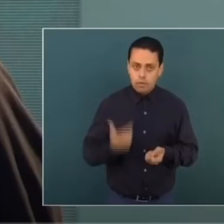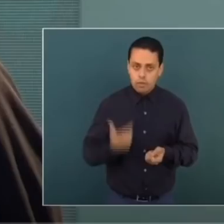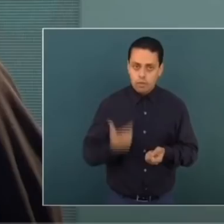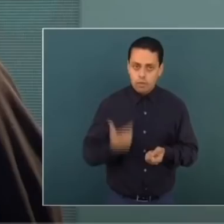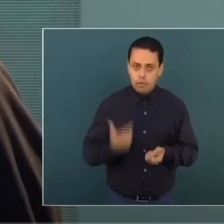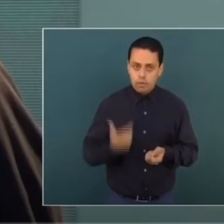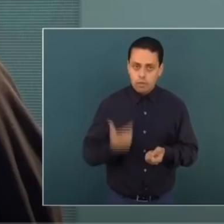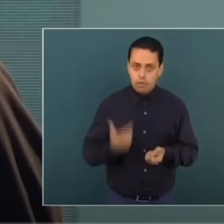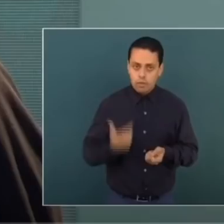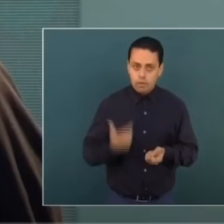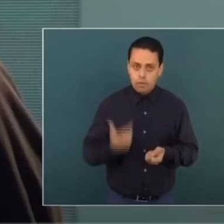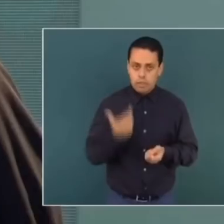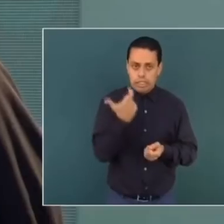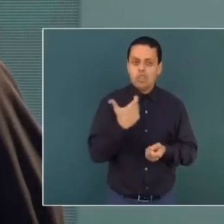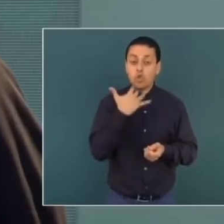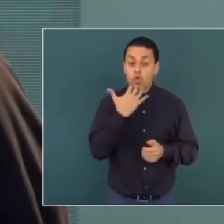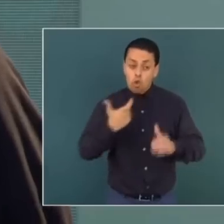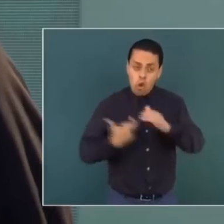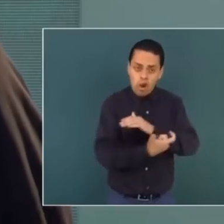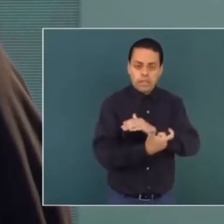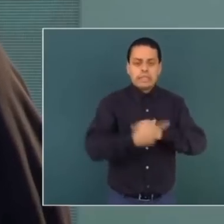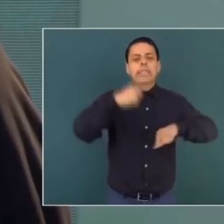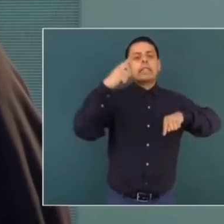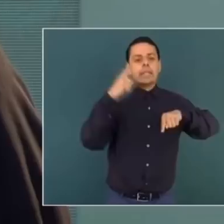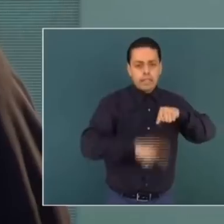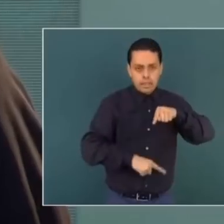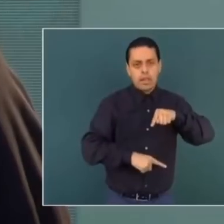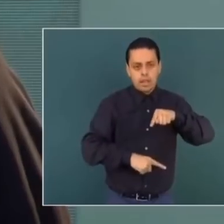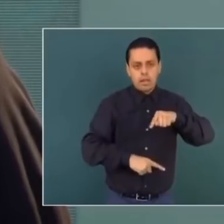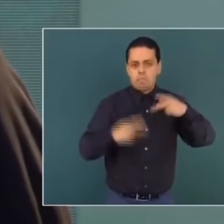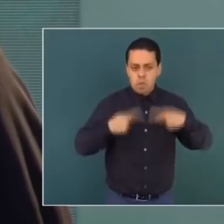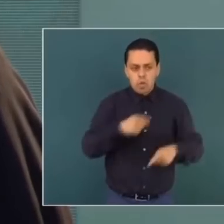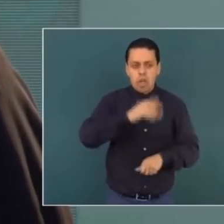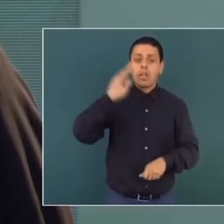se cite a quien tenga que citarse. Y con la impunidad.